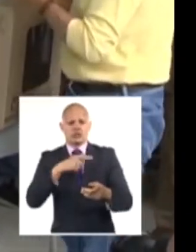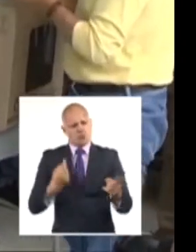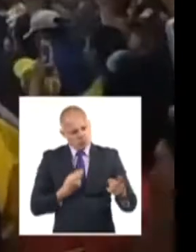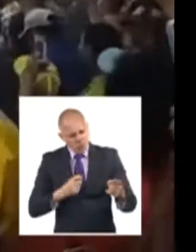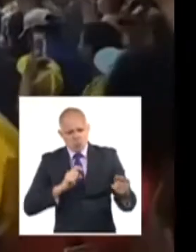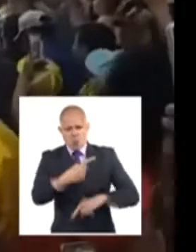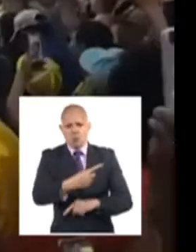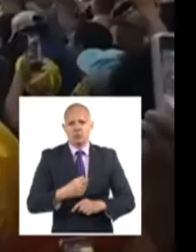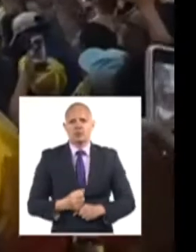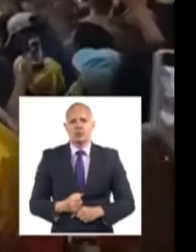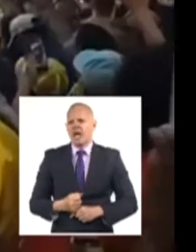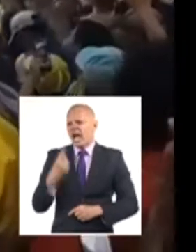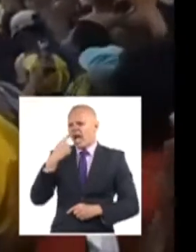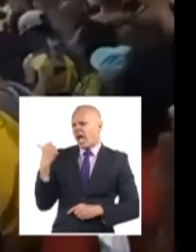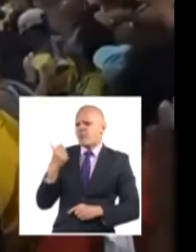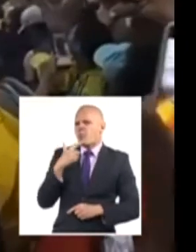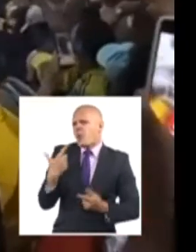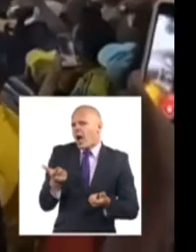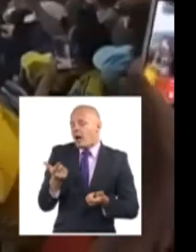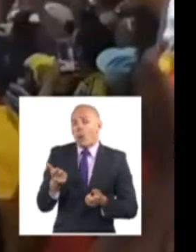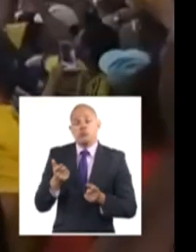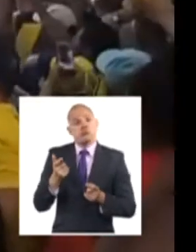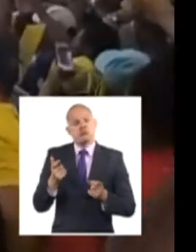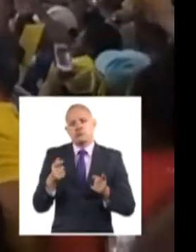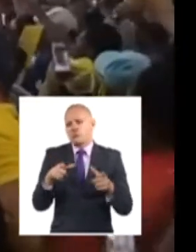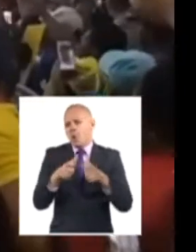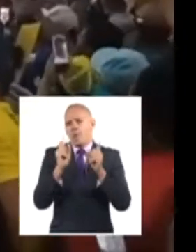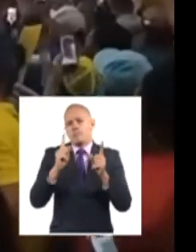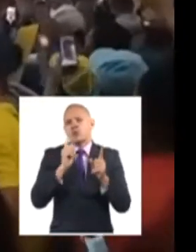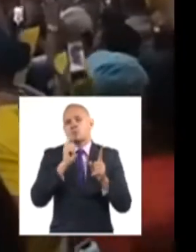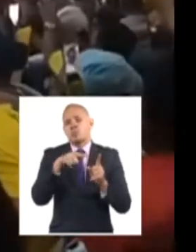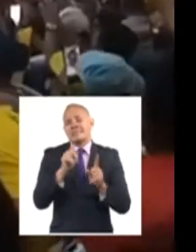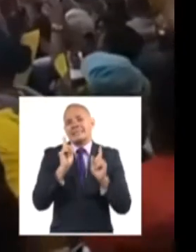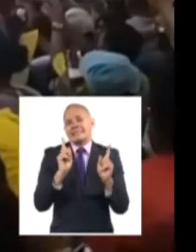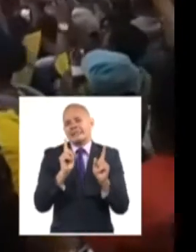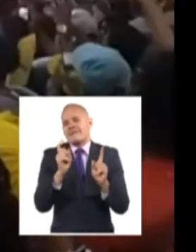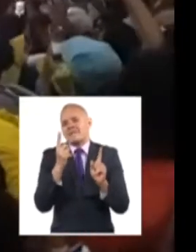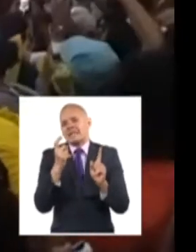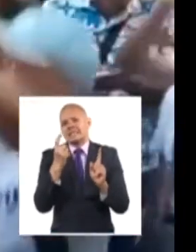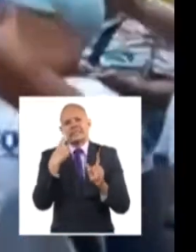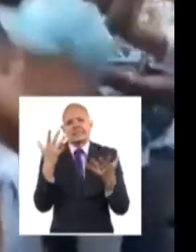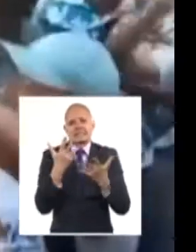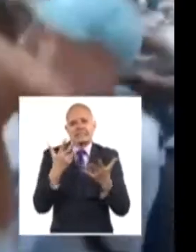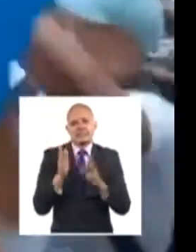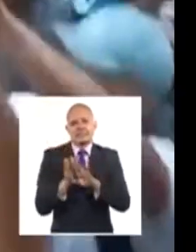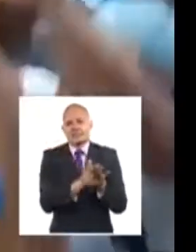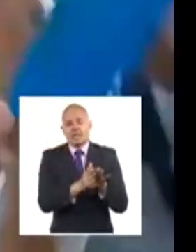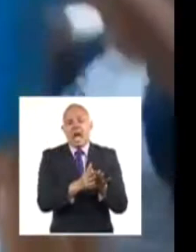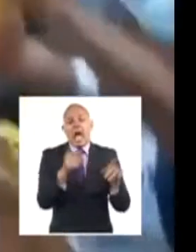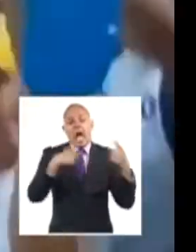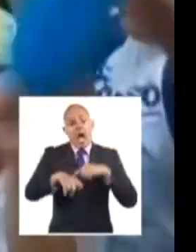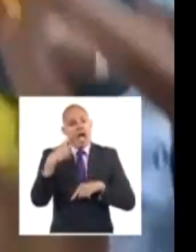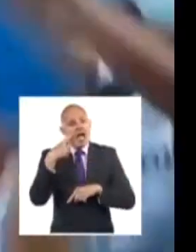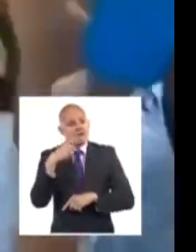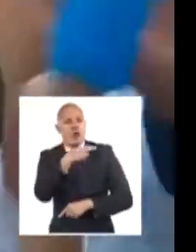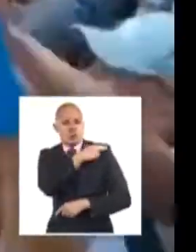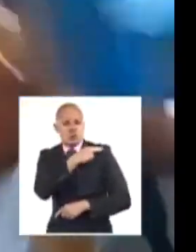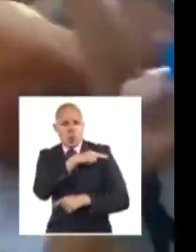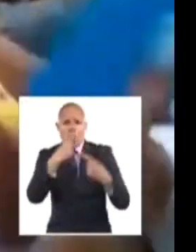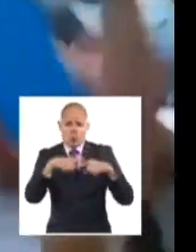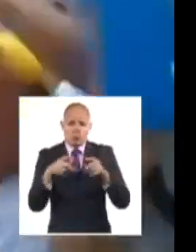en fórmula presidencial como él en castillo buscará gobernar el país con apenas dos congresistas en un cuerpo de